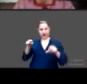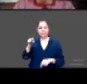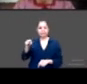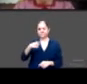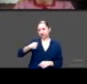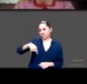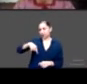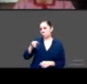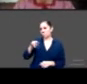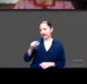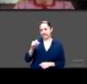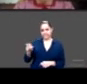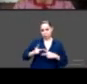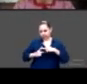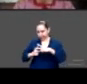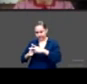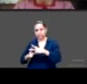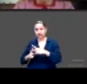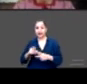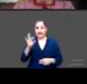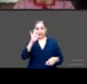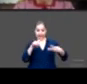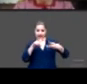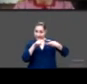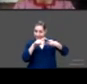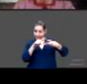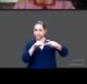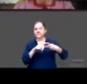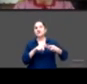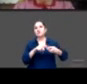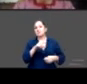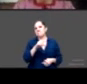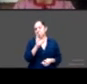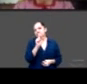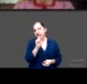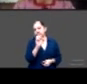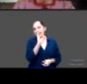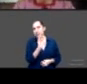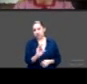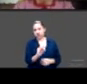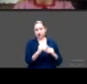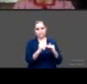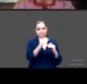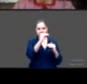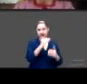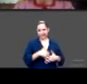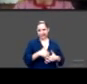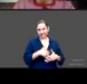moderada con la alternativa moderada de que aumentara nada más en un 20% la necesidad insatisfecha tendríamos un número